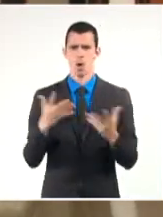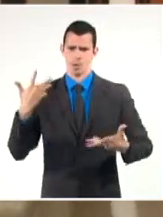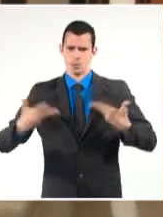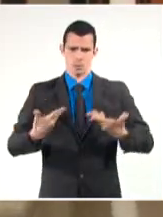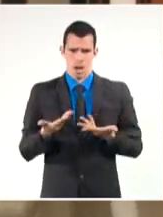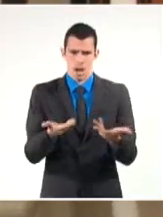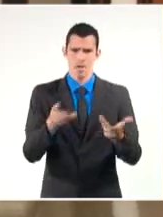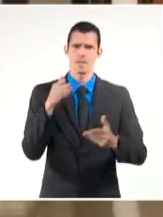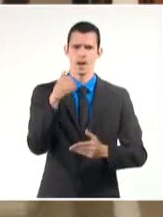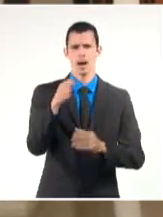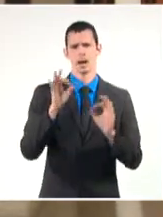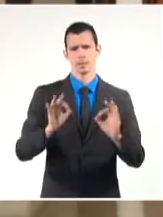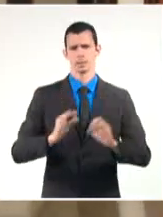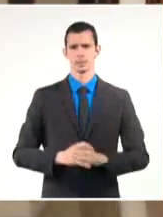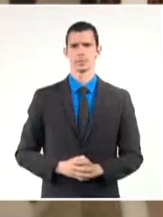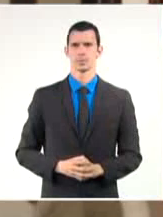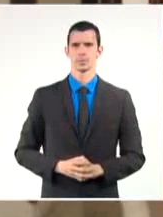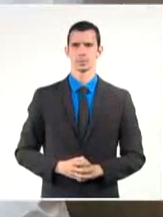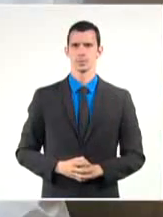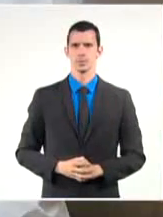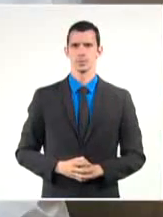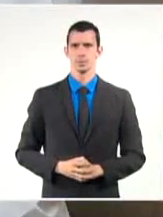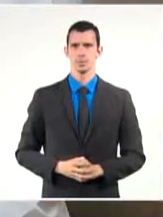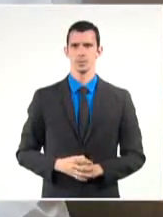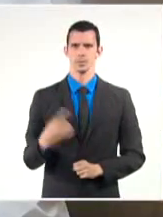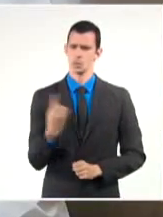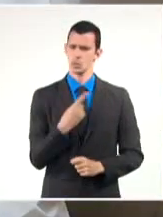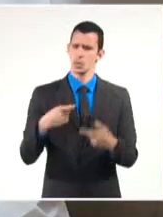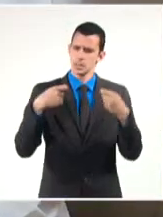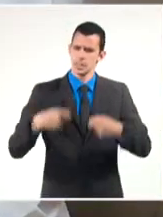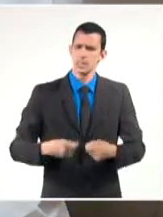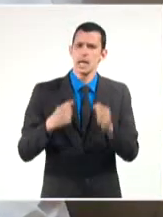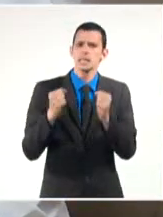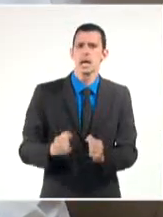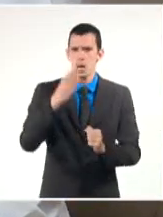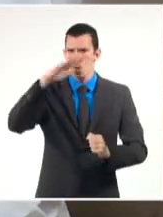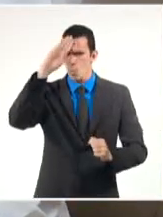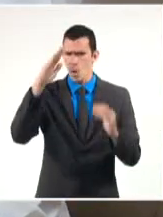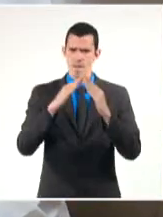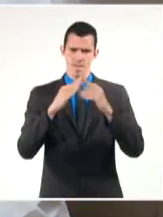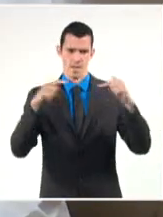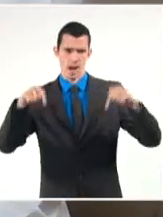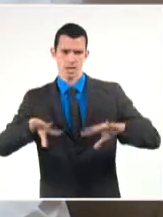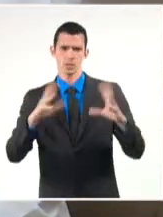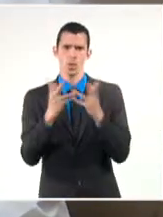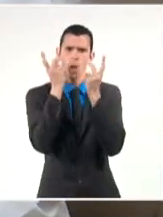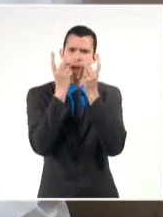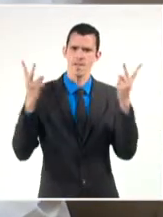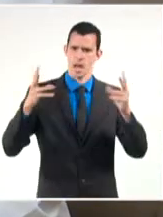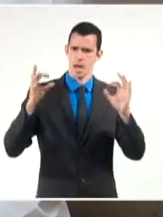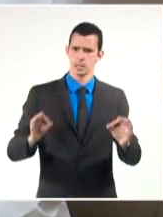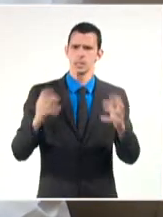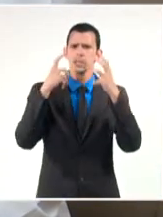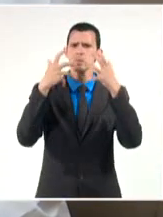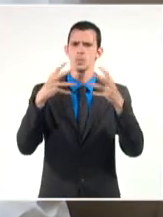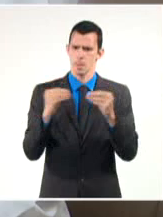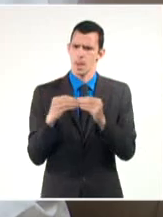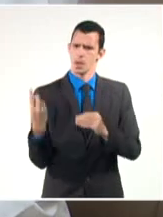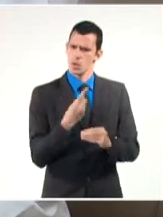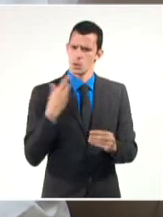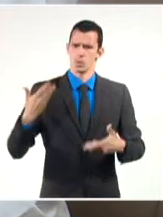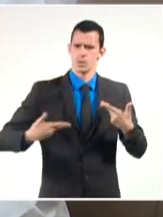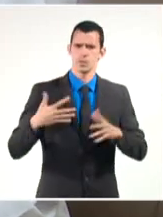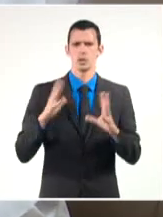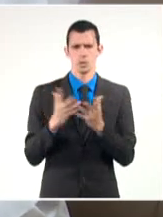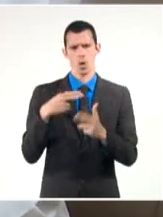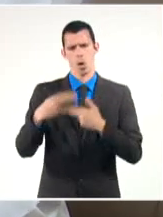los cubanos que hemos decidido vivir en este país. Son personas que se han destacado en su labor durante muchísimo tiempo y es la